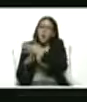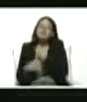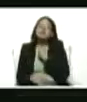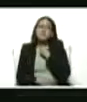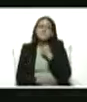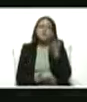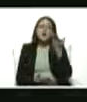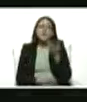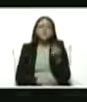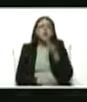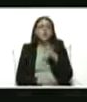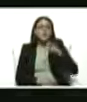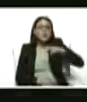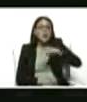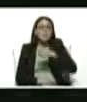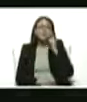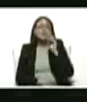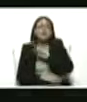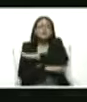Mire el cielo hermoso, azul.